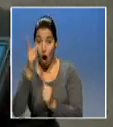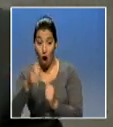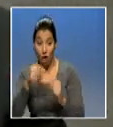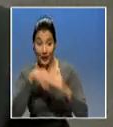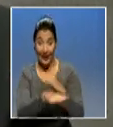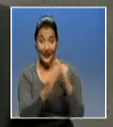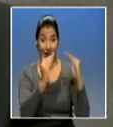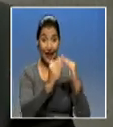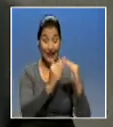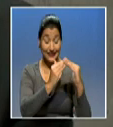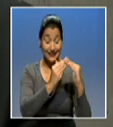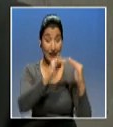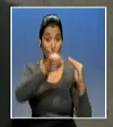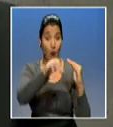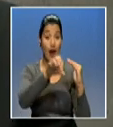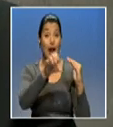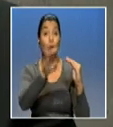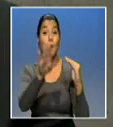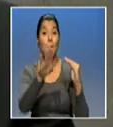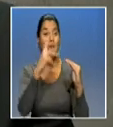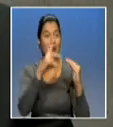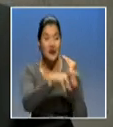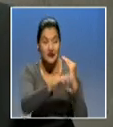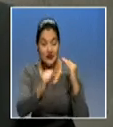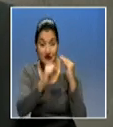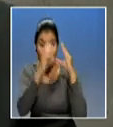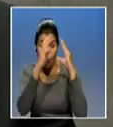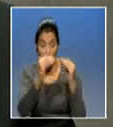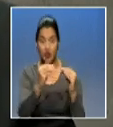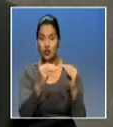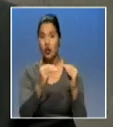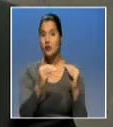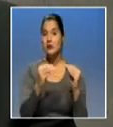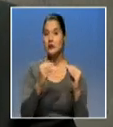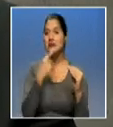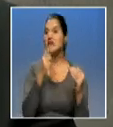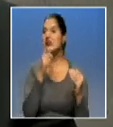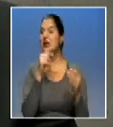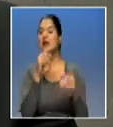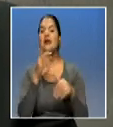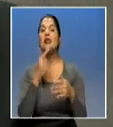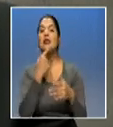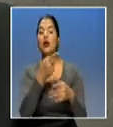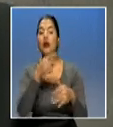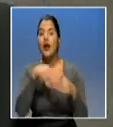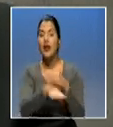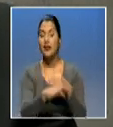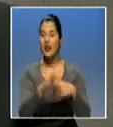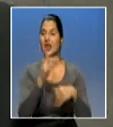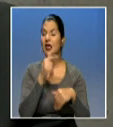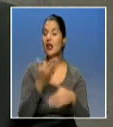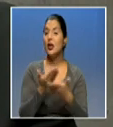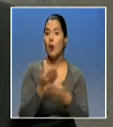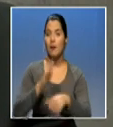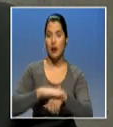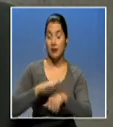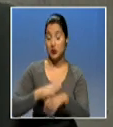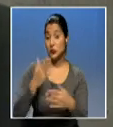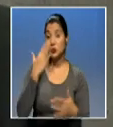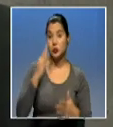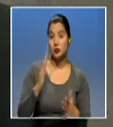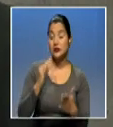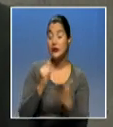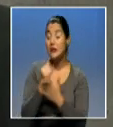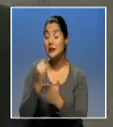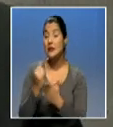desapareció el expediente, pues más grave aún. Es una situación muy seria. Y me parece que estamos hablando de derechos y garantías fundamentales,